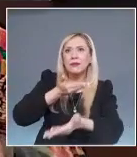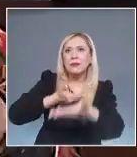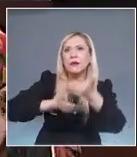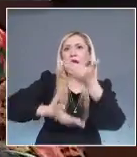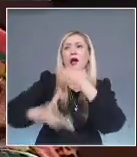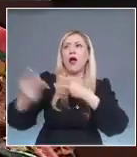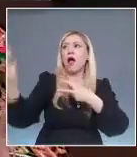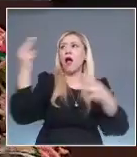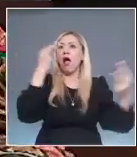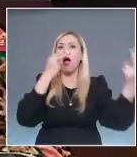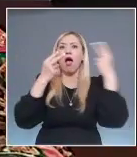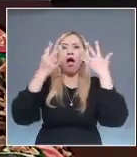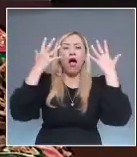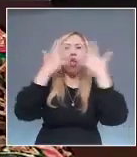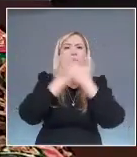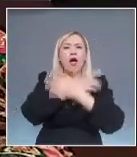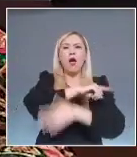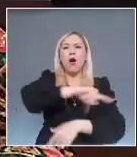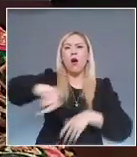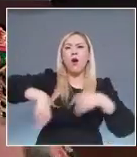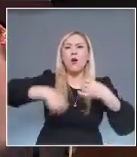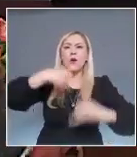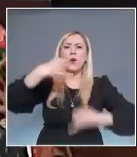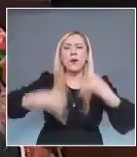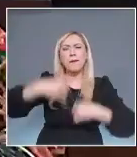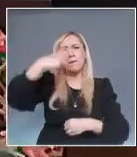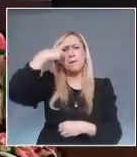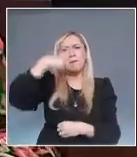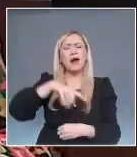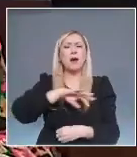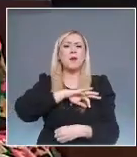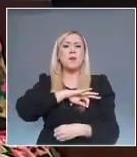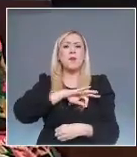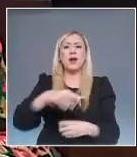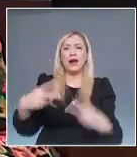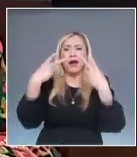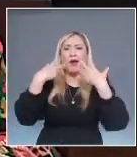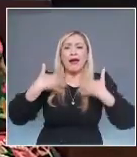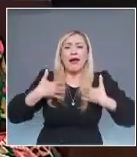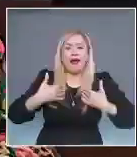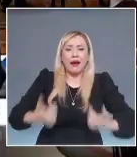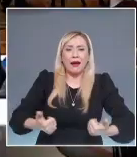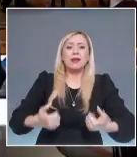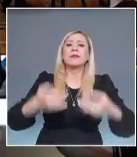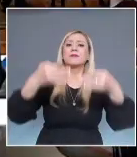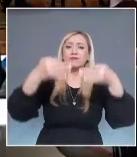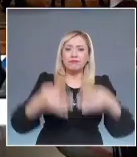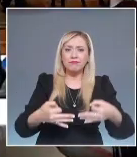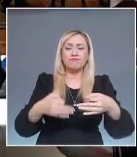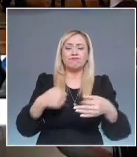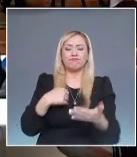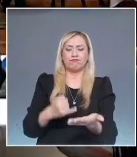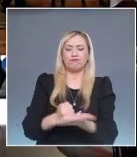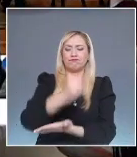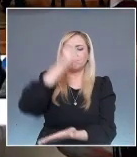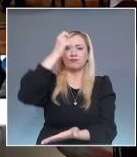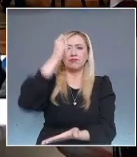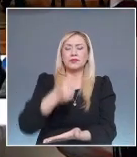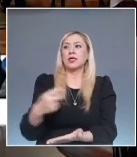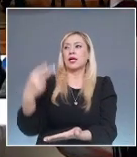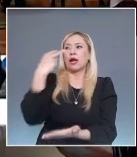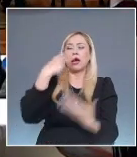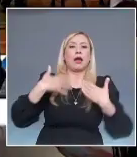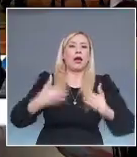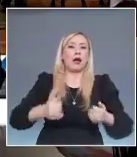justiciables, porque solo así vamos a lograr legitimarnos en nuestras decisiones. Al participar en un